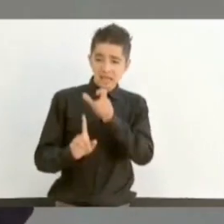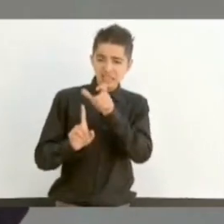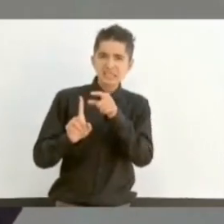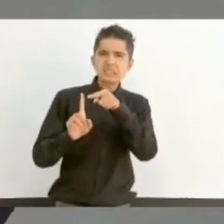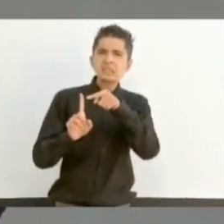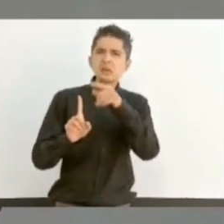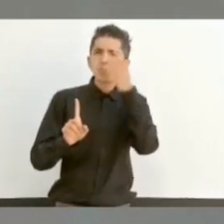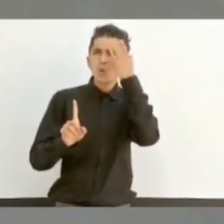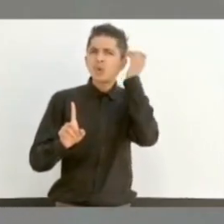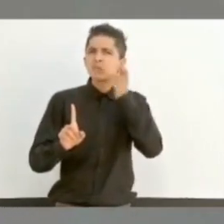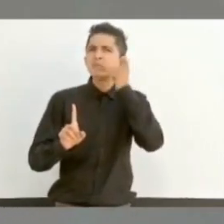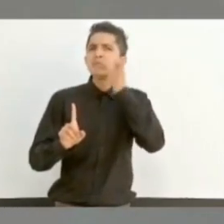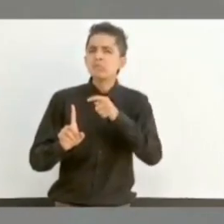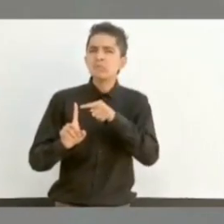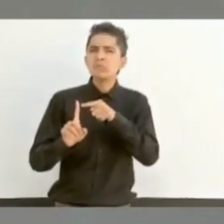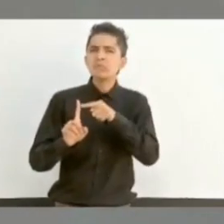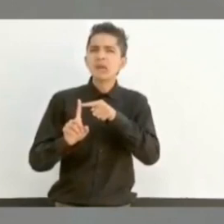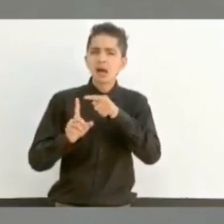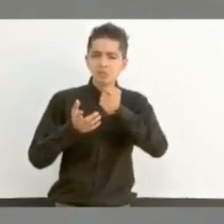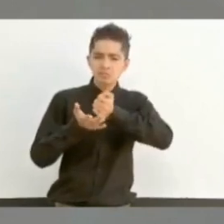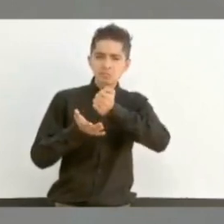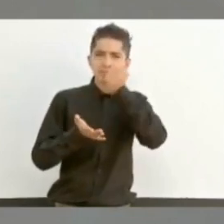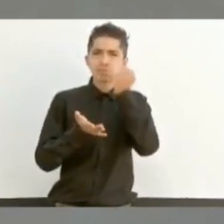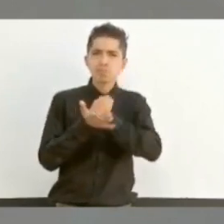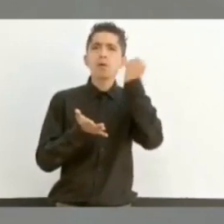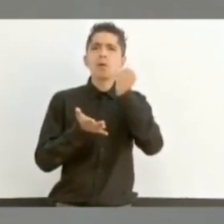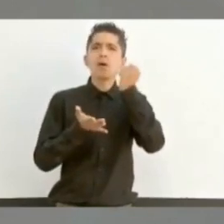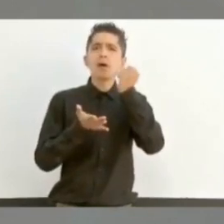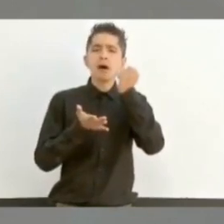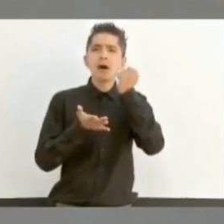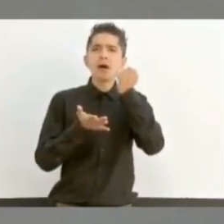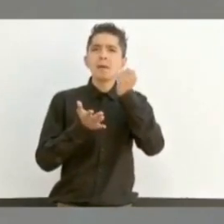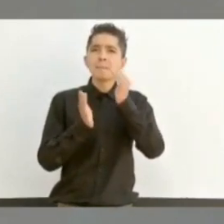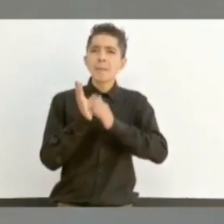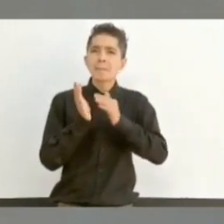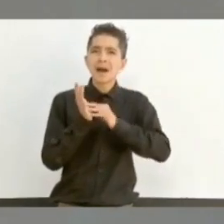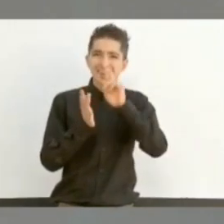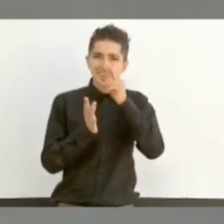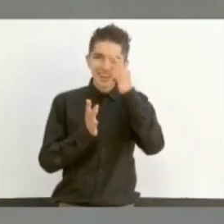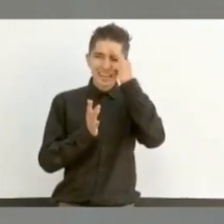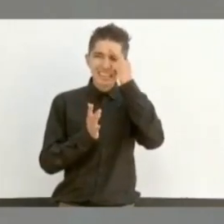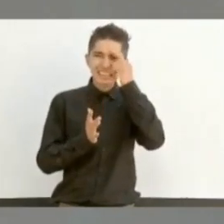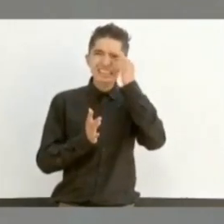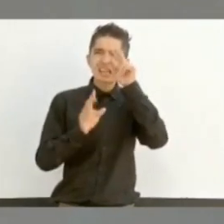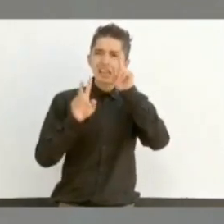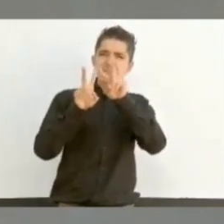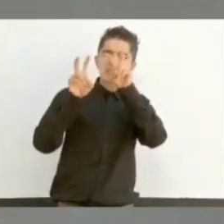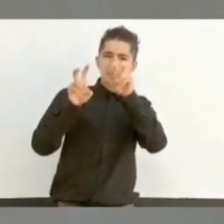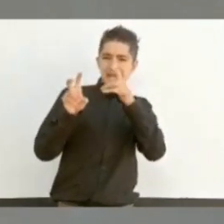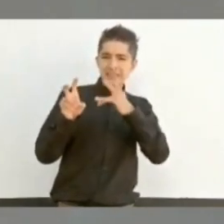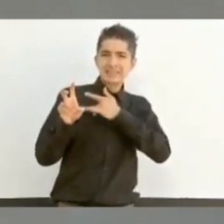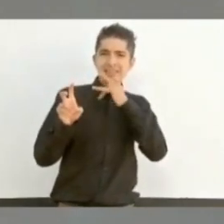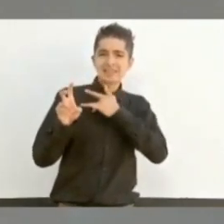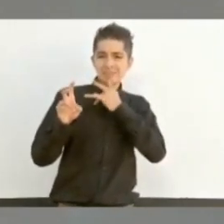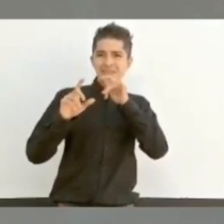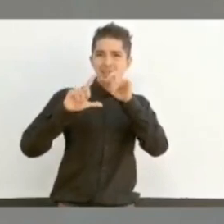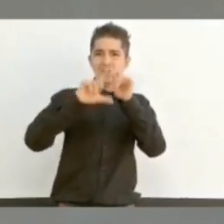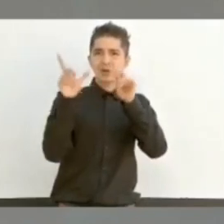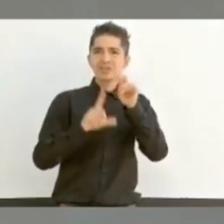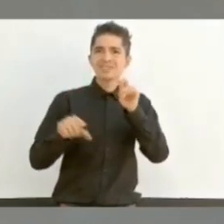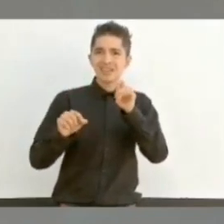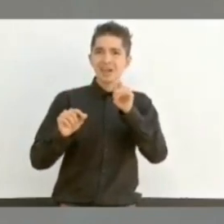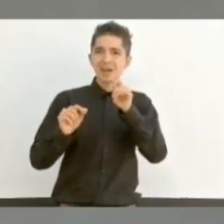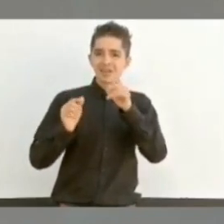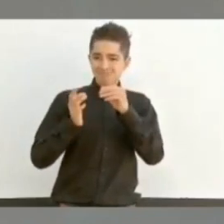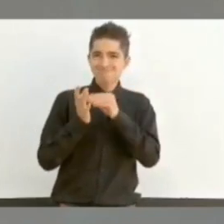dictó el célebre documento Los sentimientos de la nación,